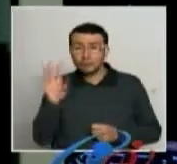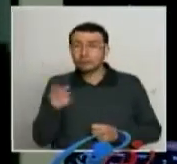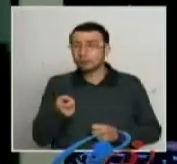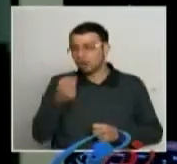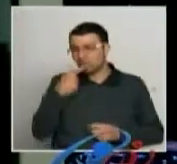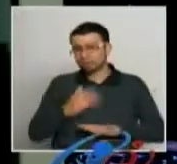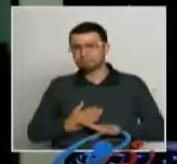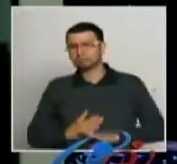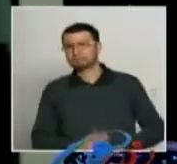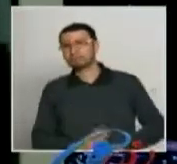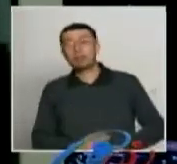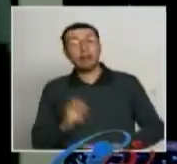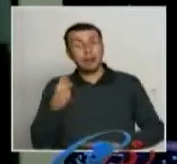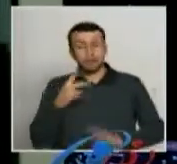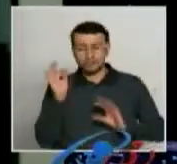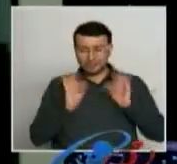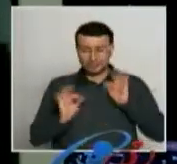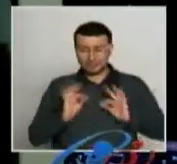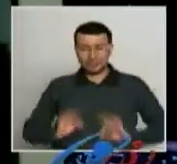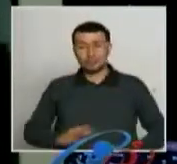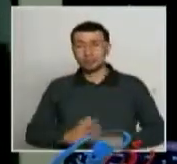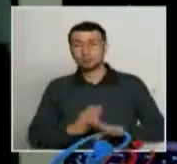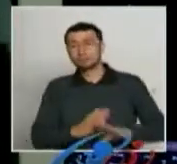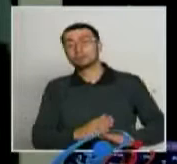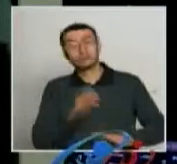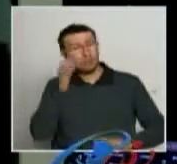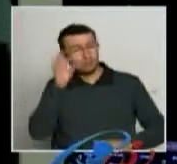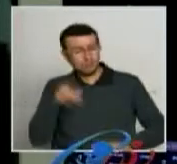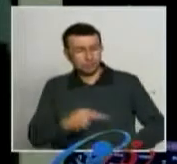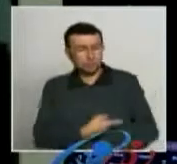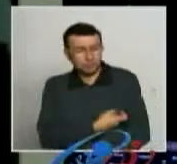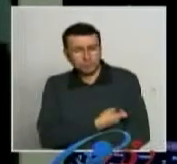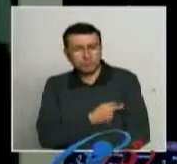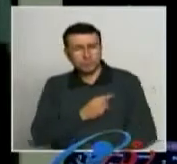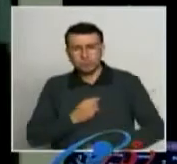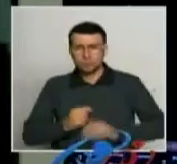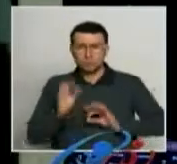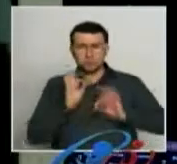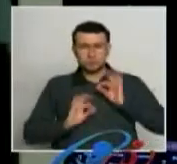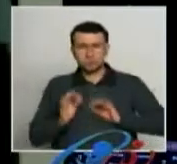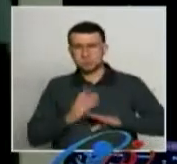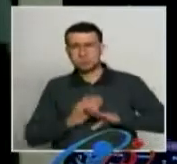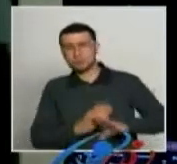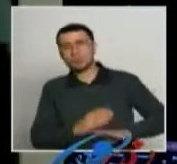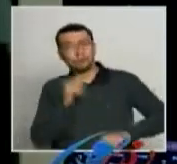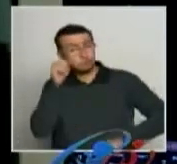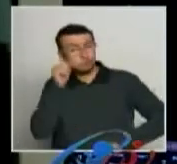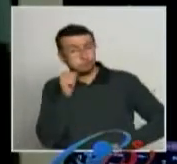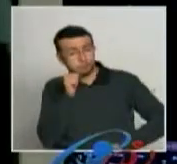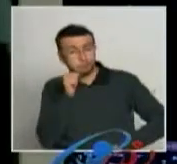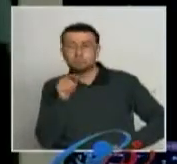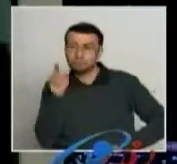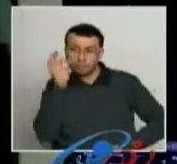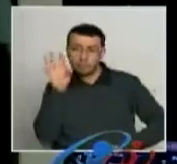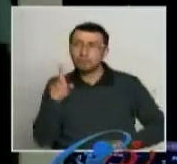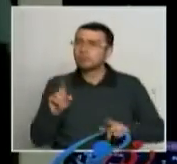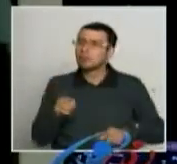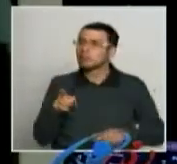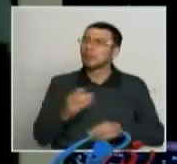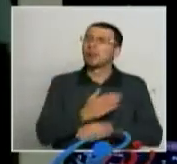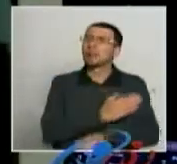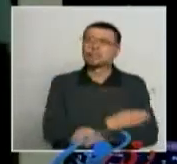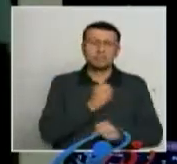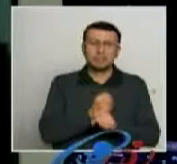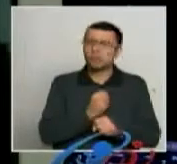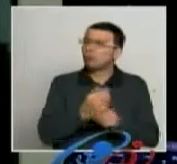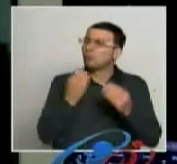anticonceptivos hormonales, pastas, inyecciones, bueno. Si trabajó mucho tiempo de pie. Si trabajó mucho tiempo